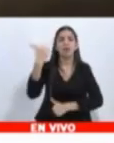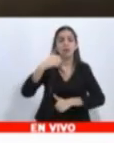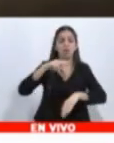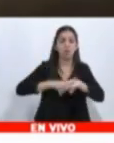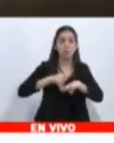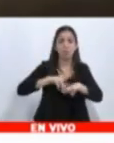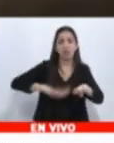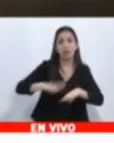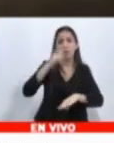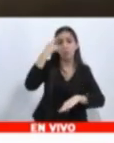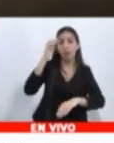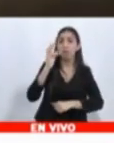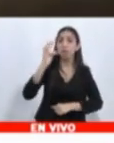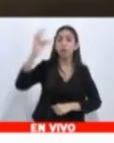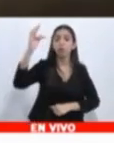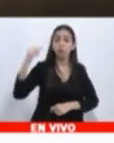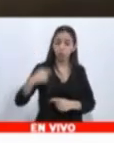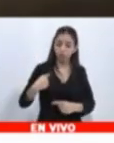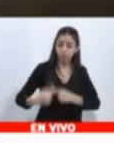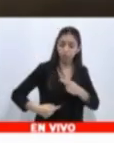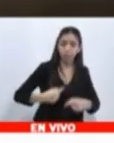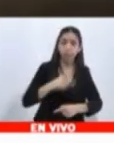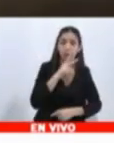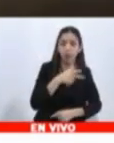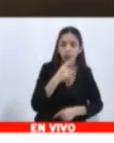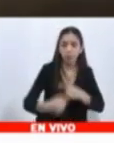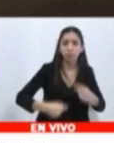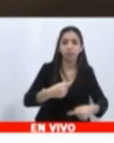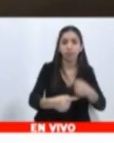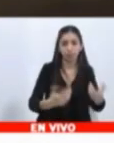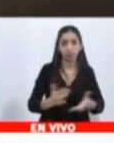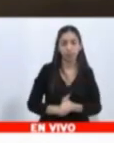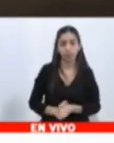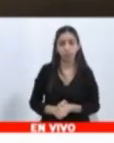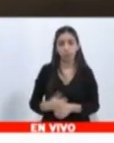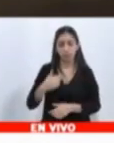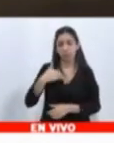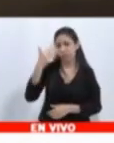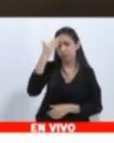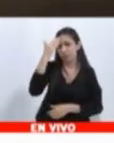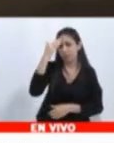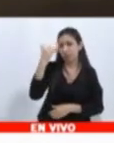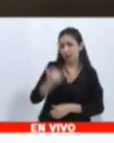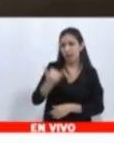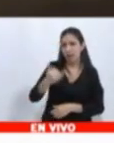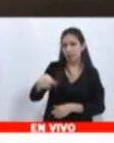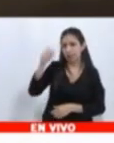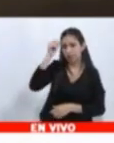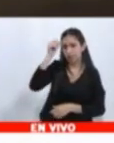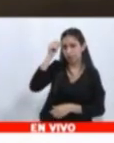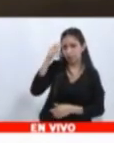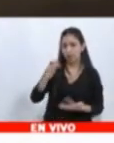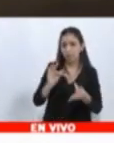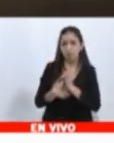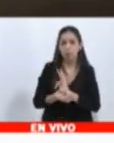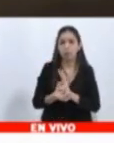que poder dejar un mejor país para las futuras generaciones. Yo sé que hay un